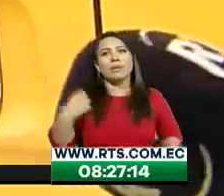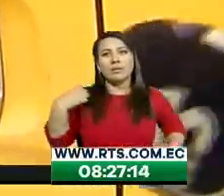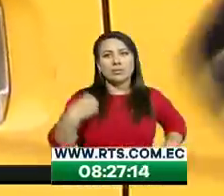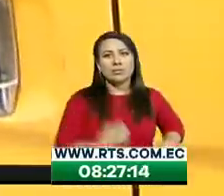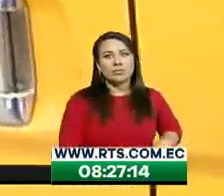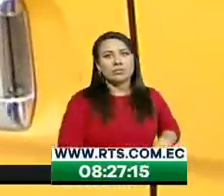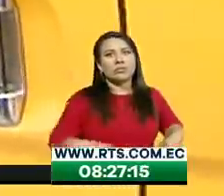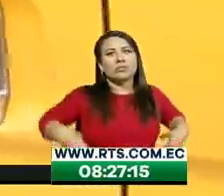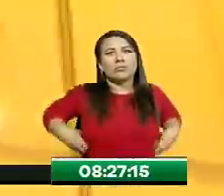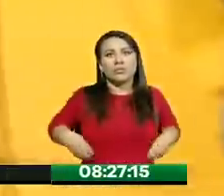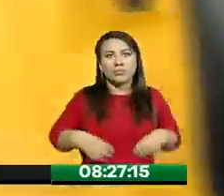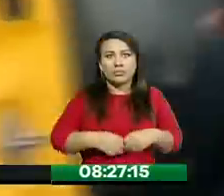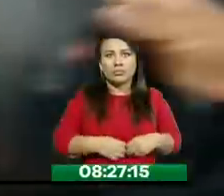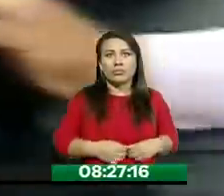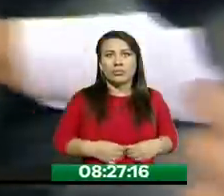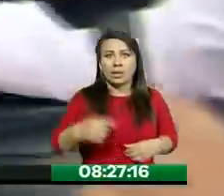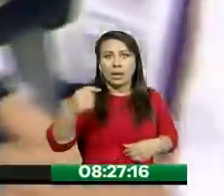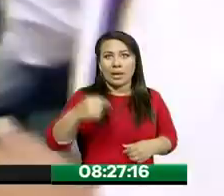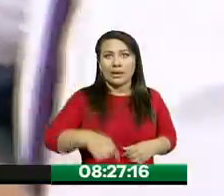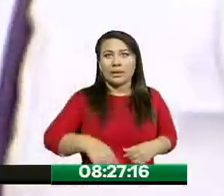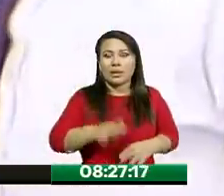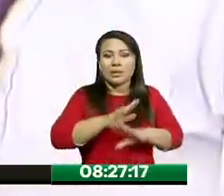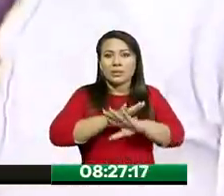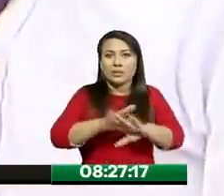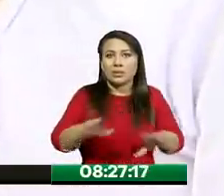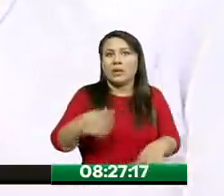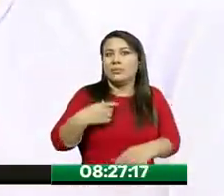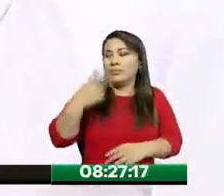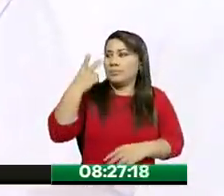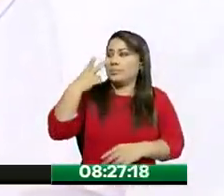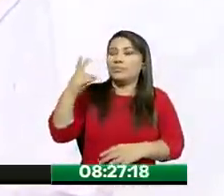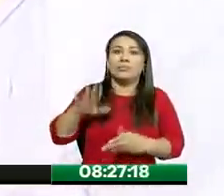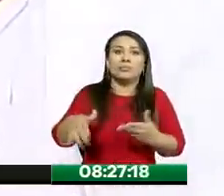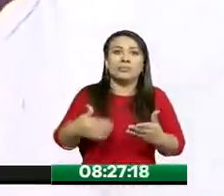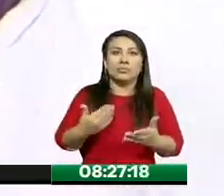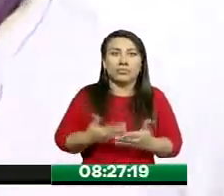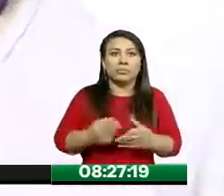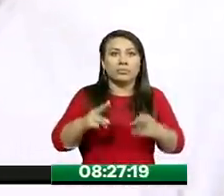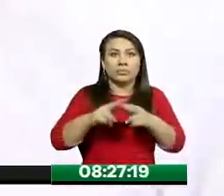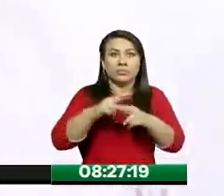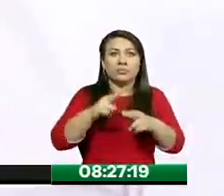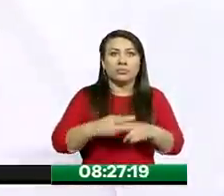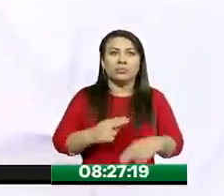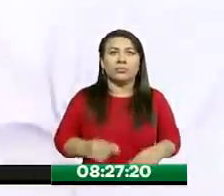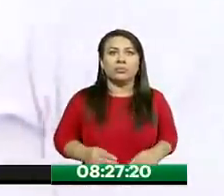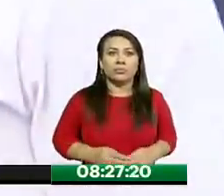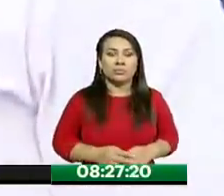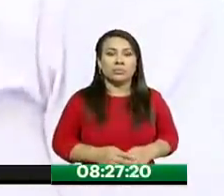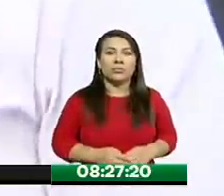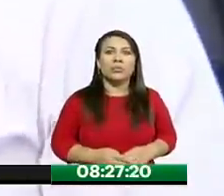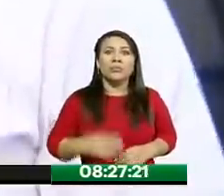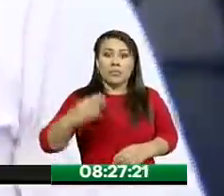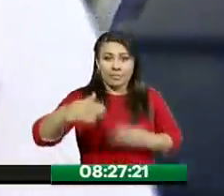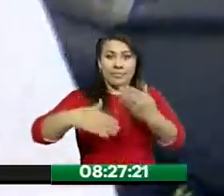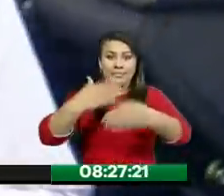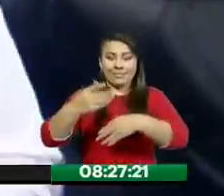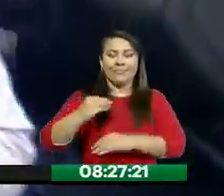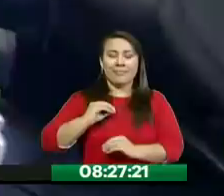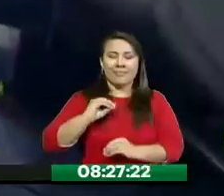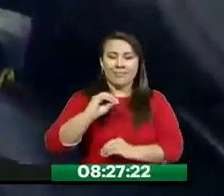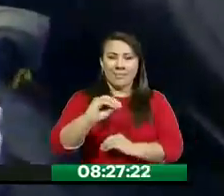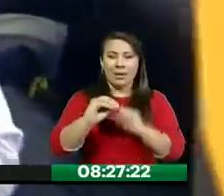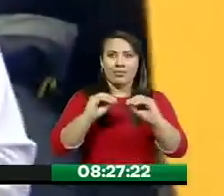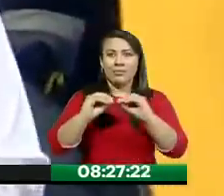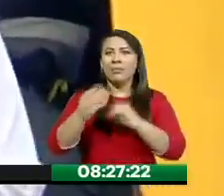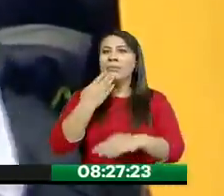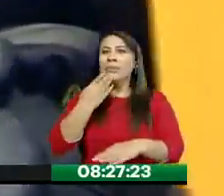fugado del sitio. Ahí podemos precisamente observar el seguimiento que le da la policía en